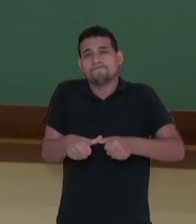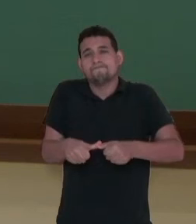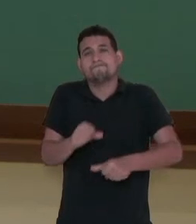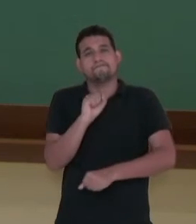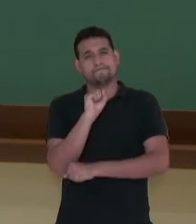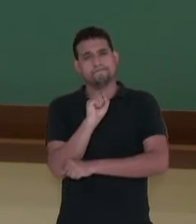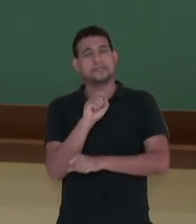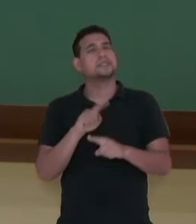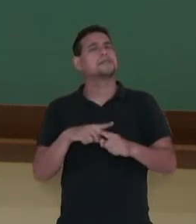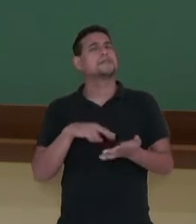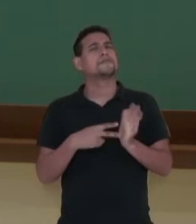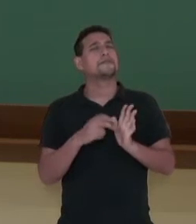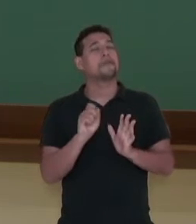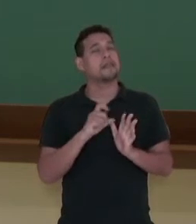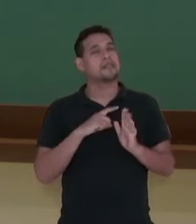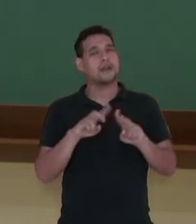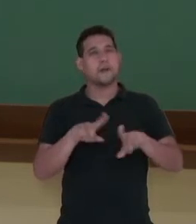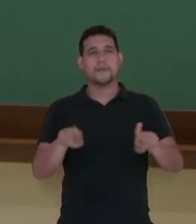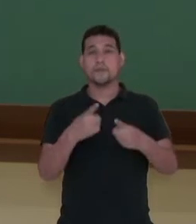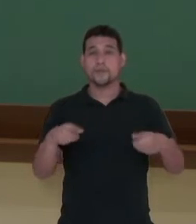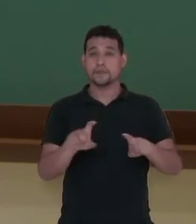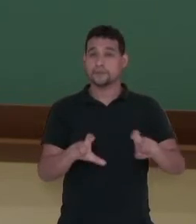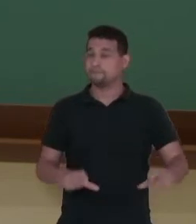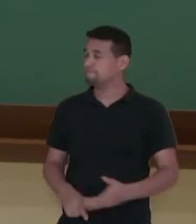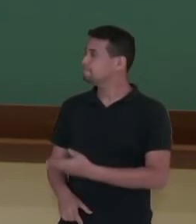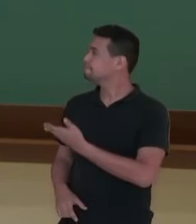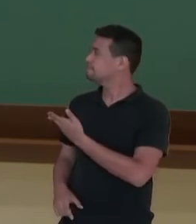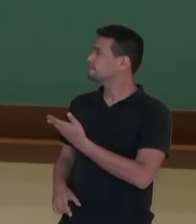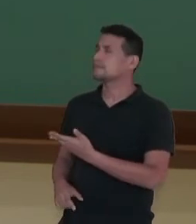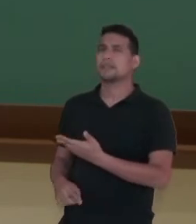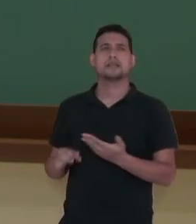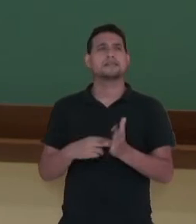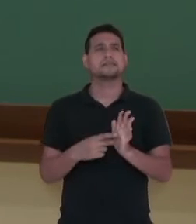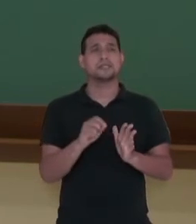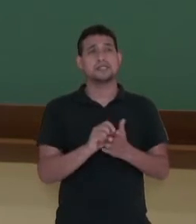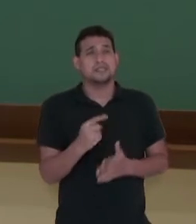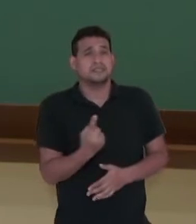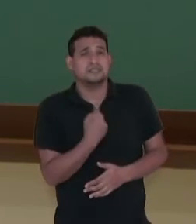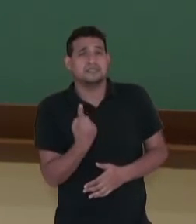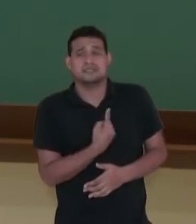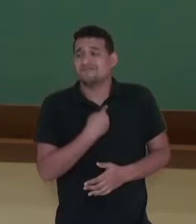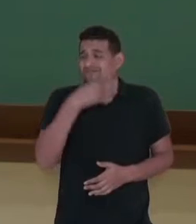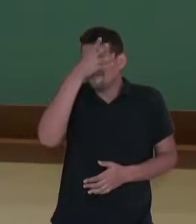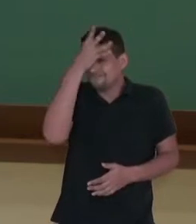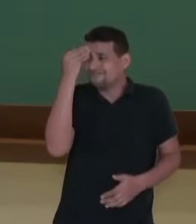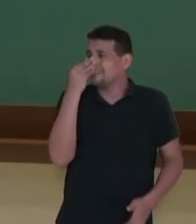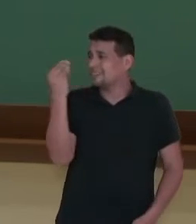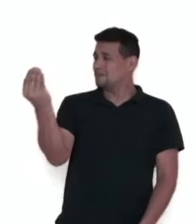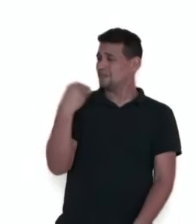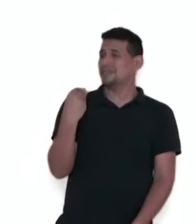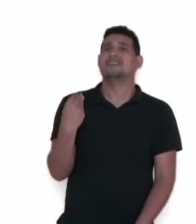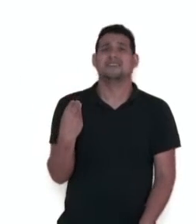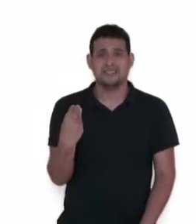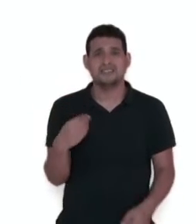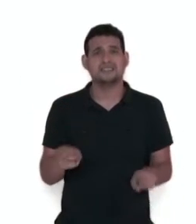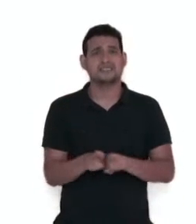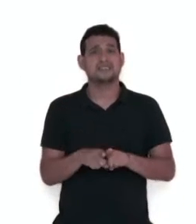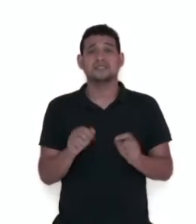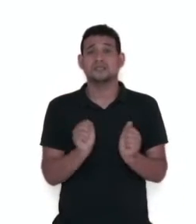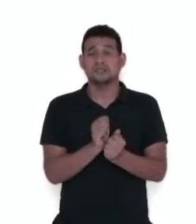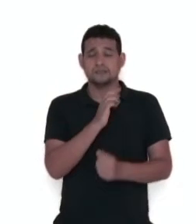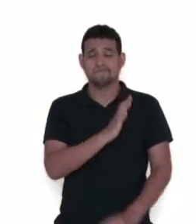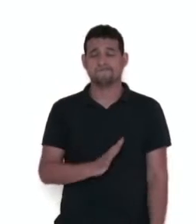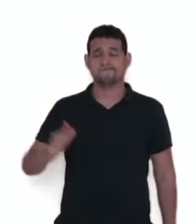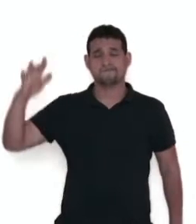muelle. Aí tenemos el refrán, sola en el olvido, sozinha no esquecimento, sola con su